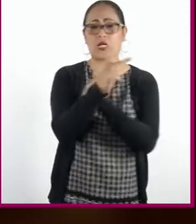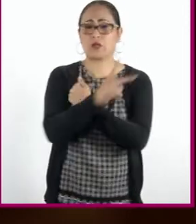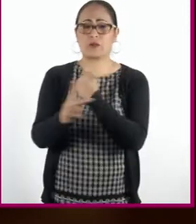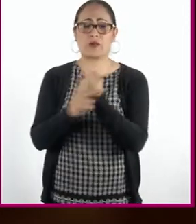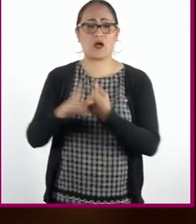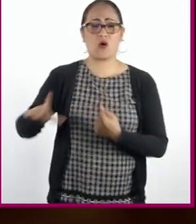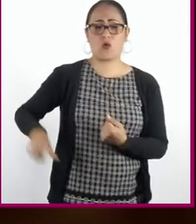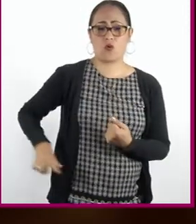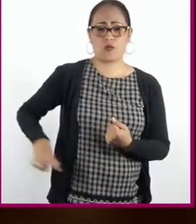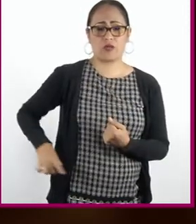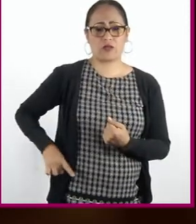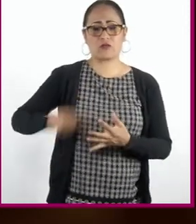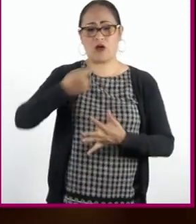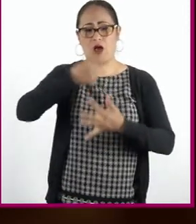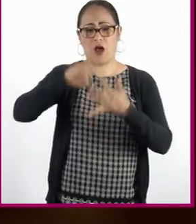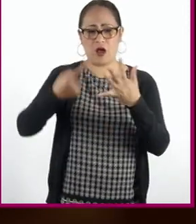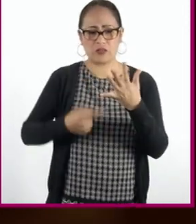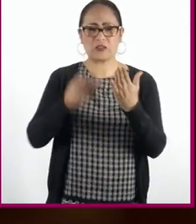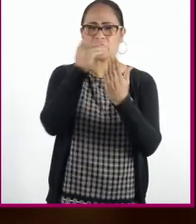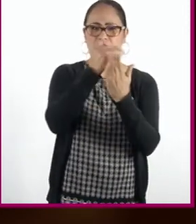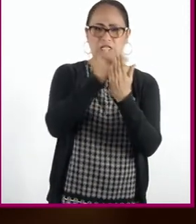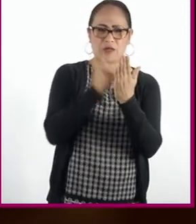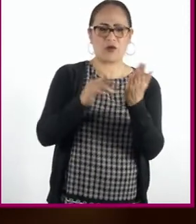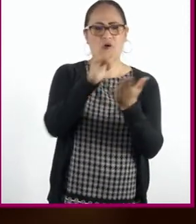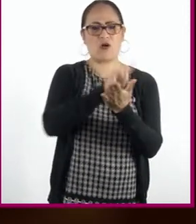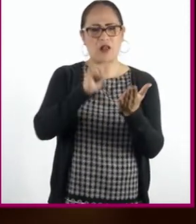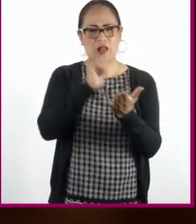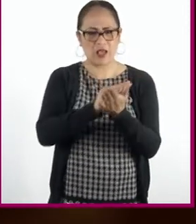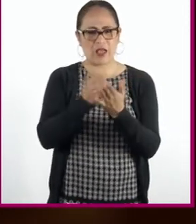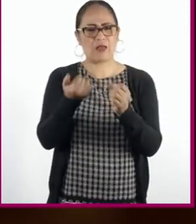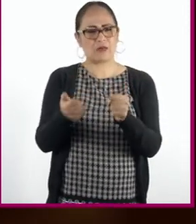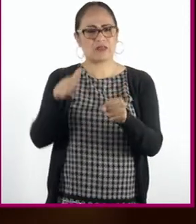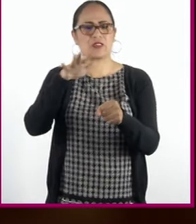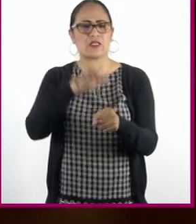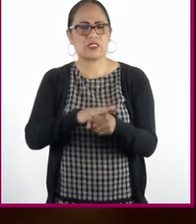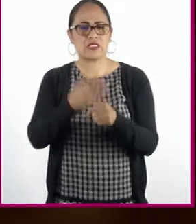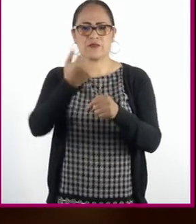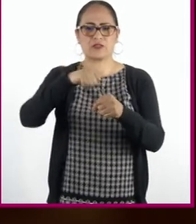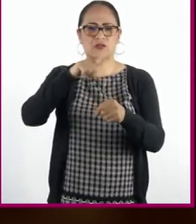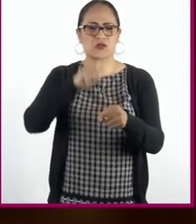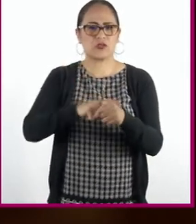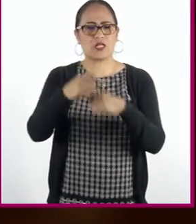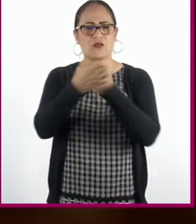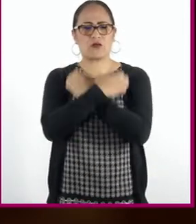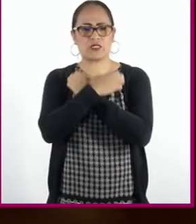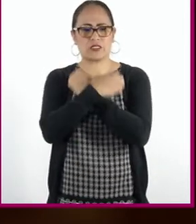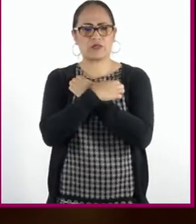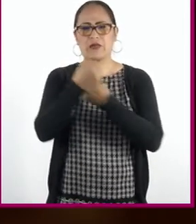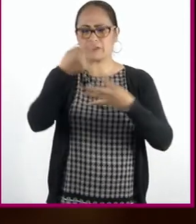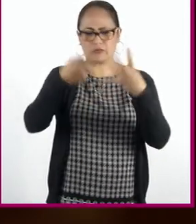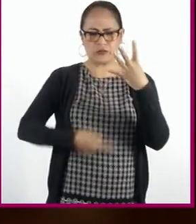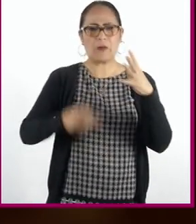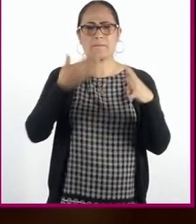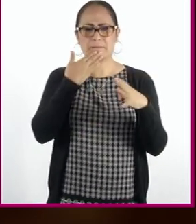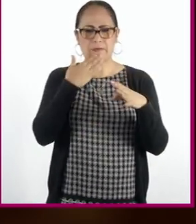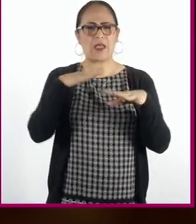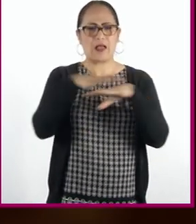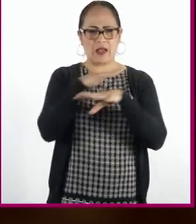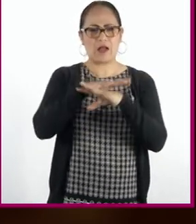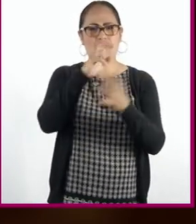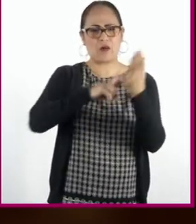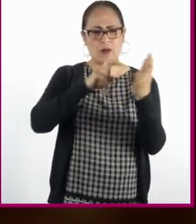legislativas, administrativas, sociales y educativas apropiadas para proteger al niño y a la niña contra toda forma de perjuicio o